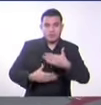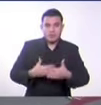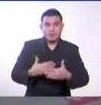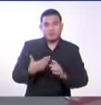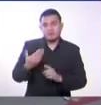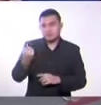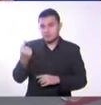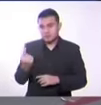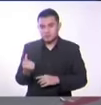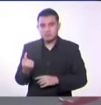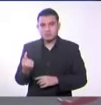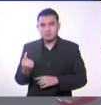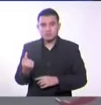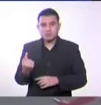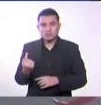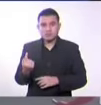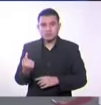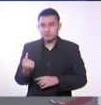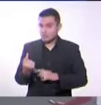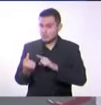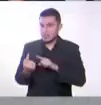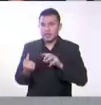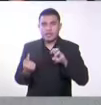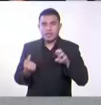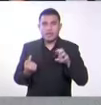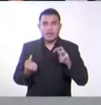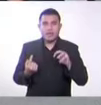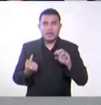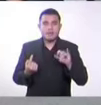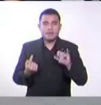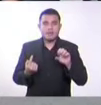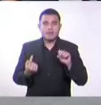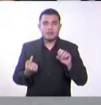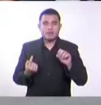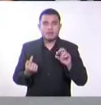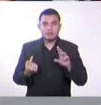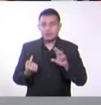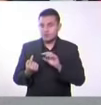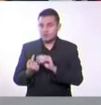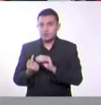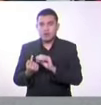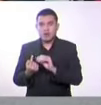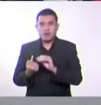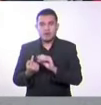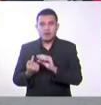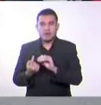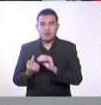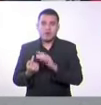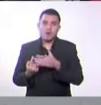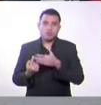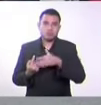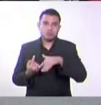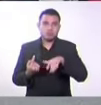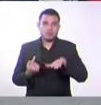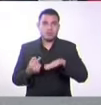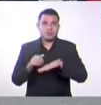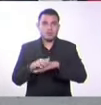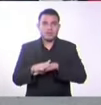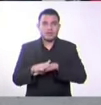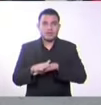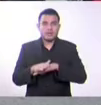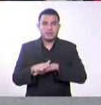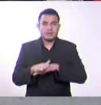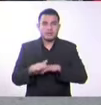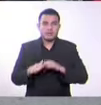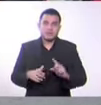persona que se le llama emisor, que emite un mensaje y